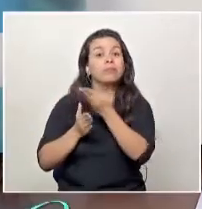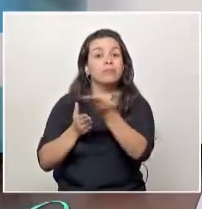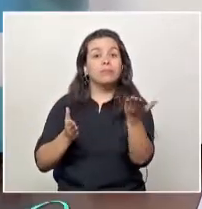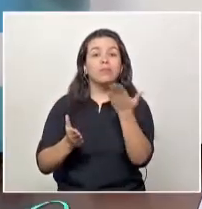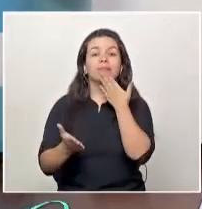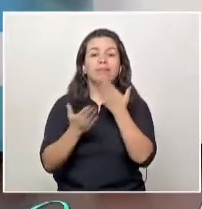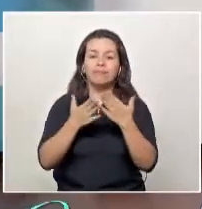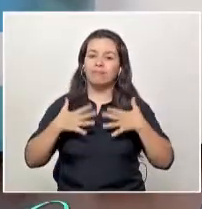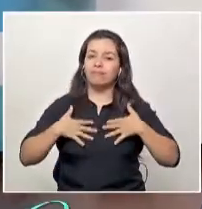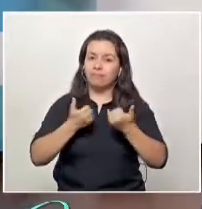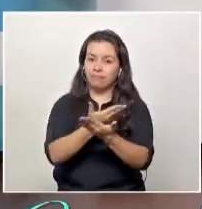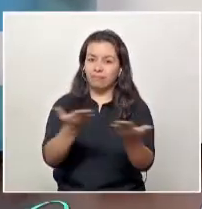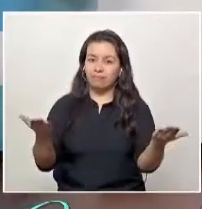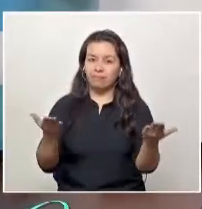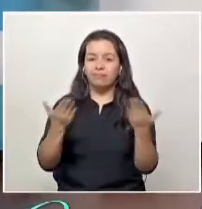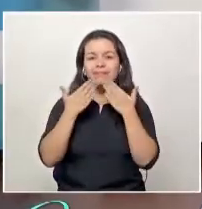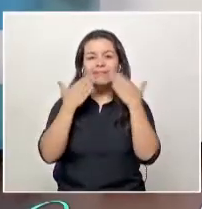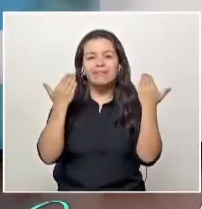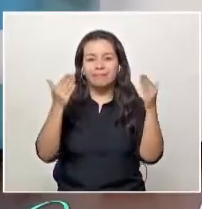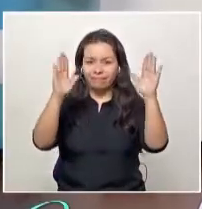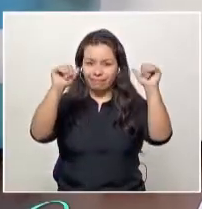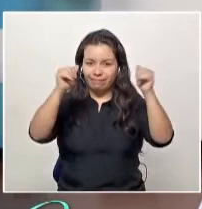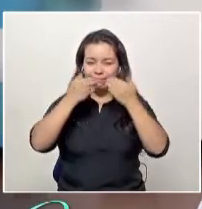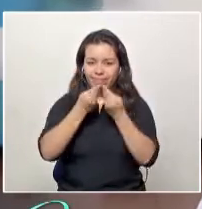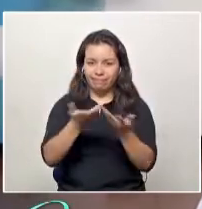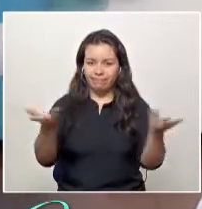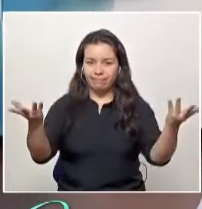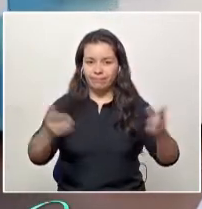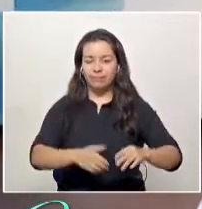mil felicidades, muchas gracias, bendiciones.